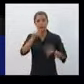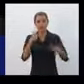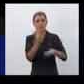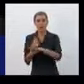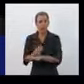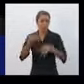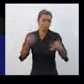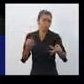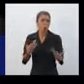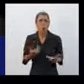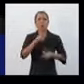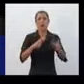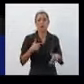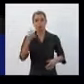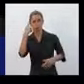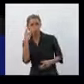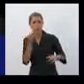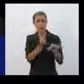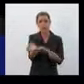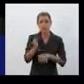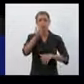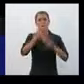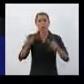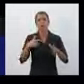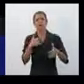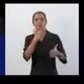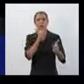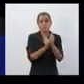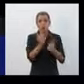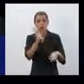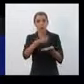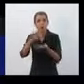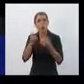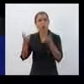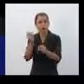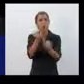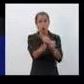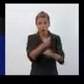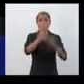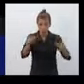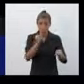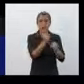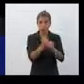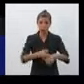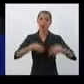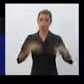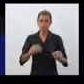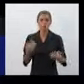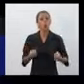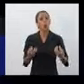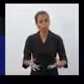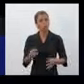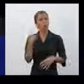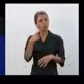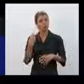de gente que aprenda de empresarios que invierten para dar trabajo y de gente que trabaja honestamente nos hemos caído muchas veces